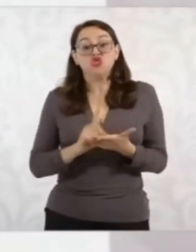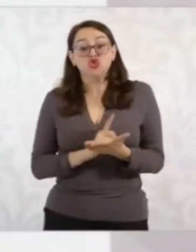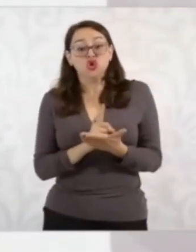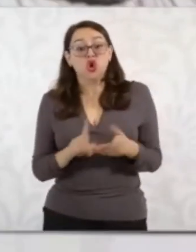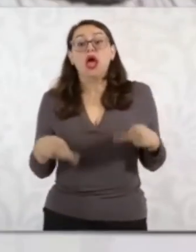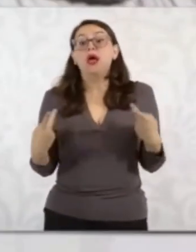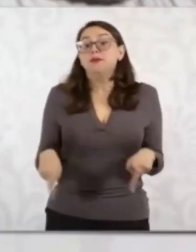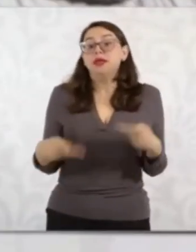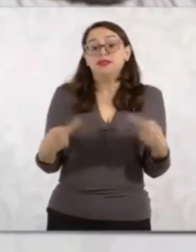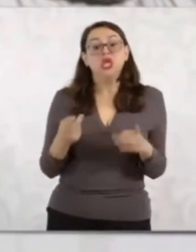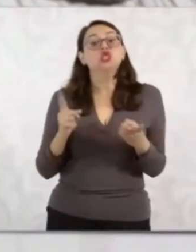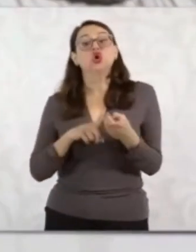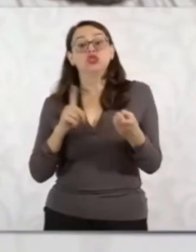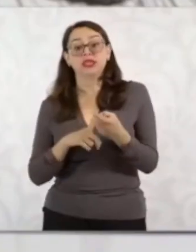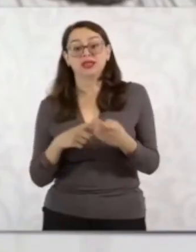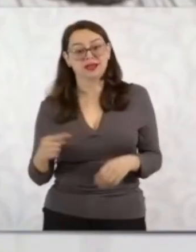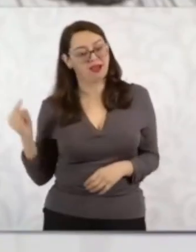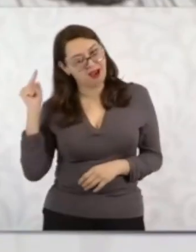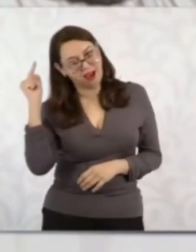droga.